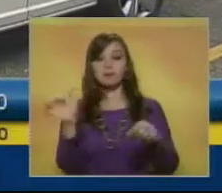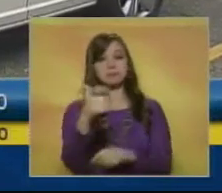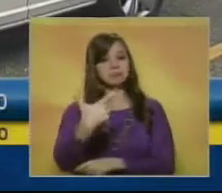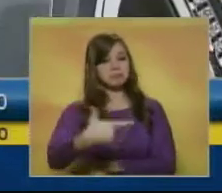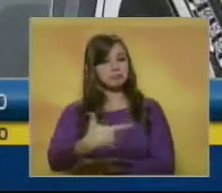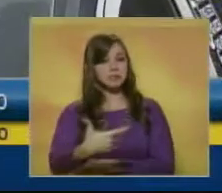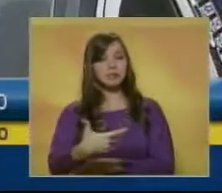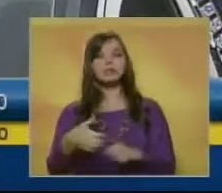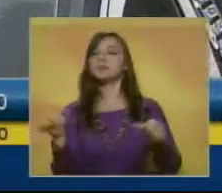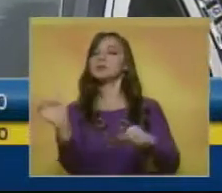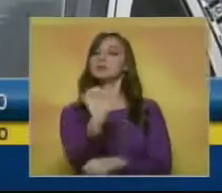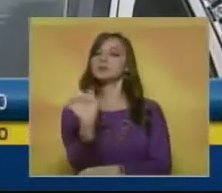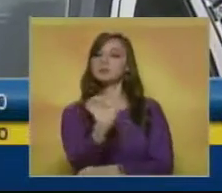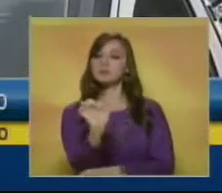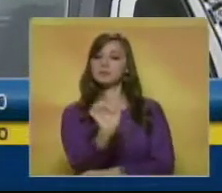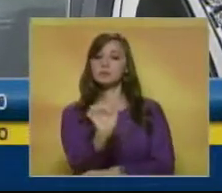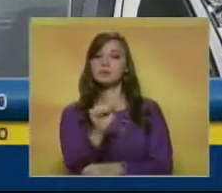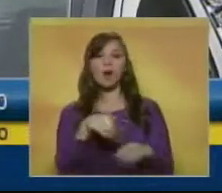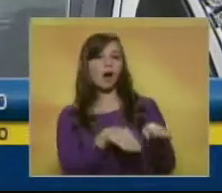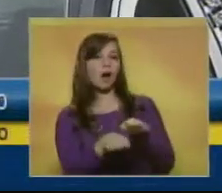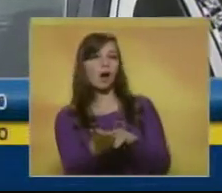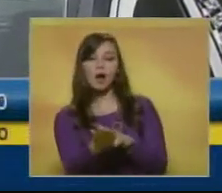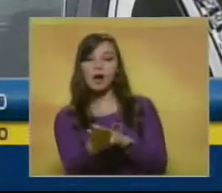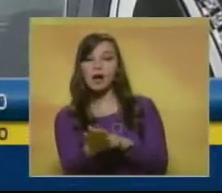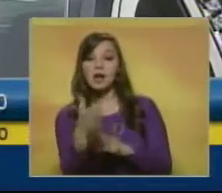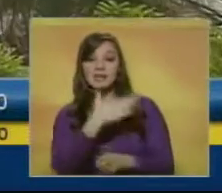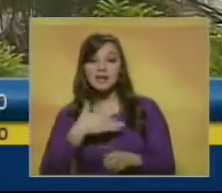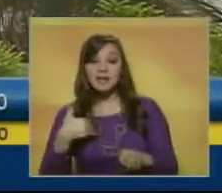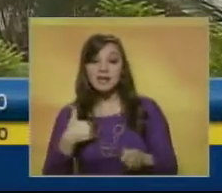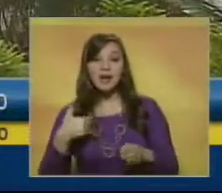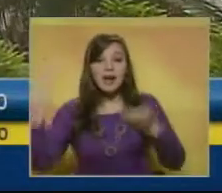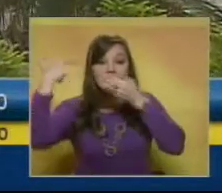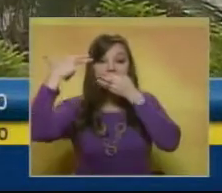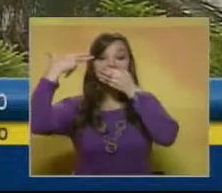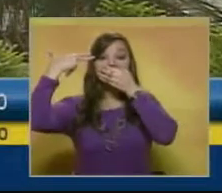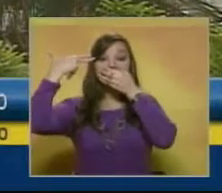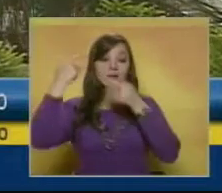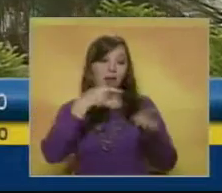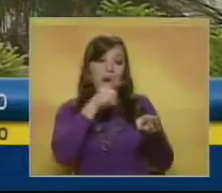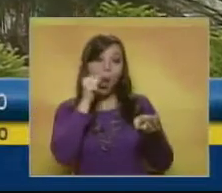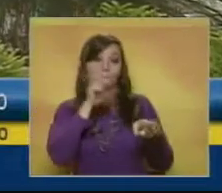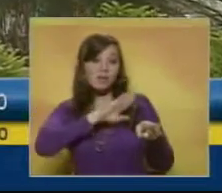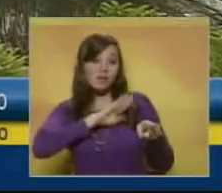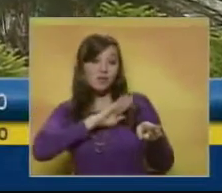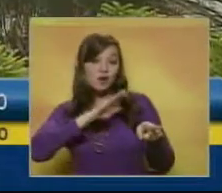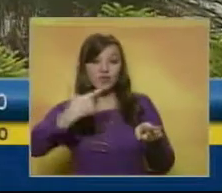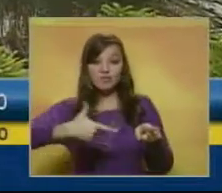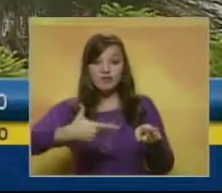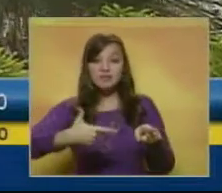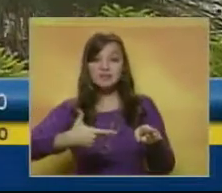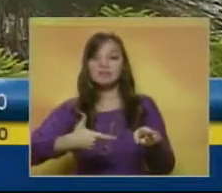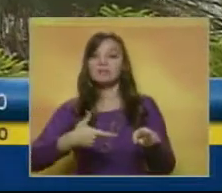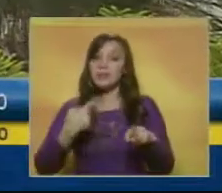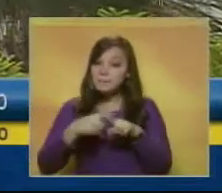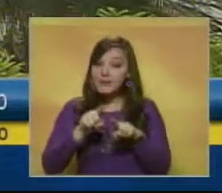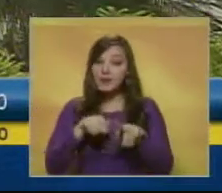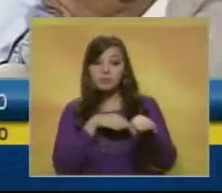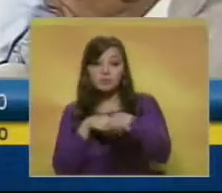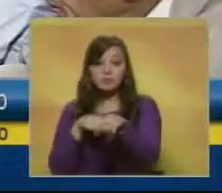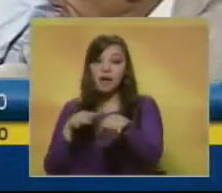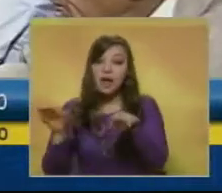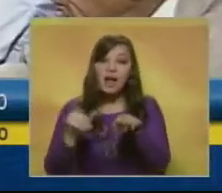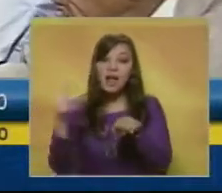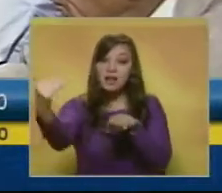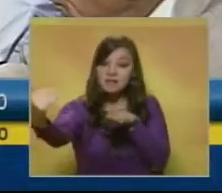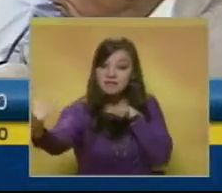de la línea Huaycoco-Carpintero con la intención de secuestrar al taxista. En la vía se consiguieron con una unidad de patrullaje